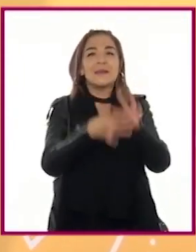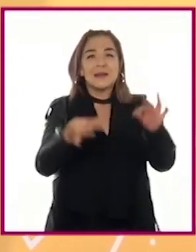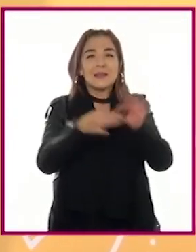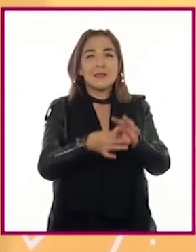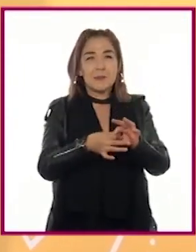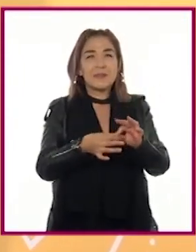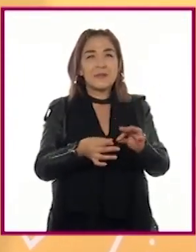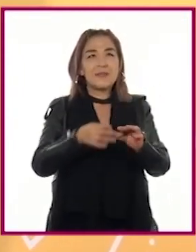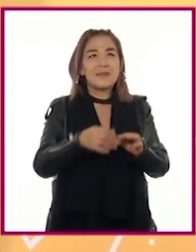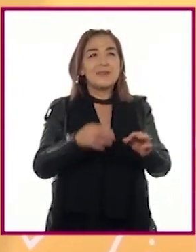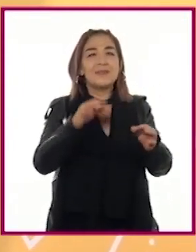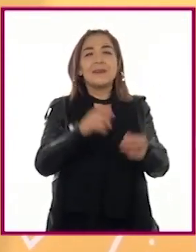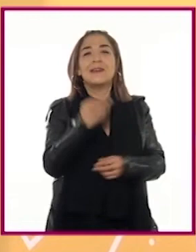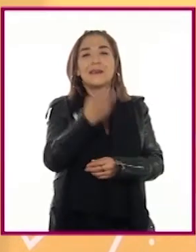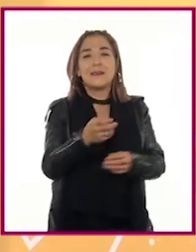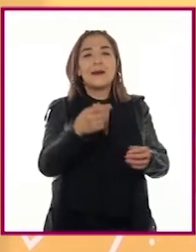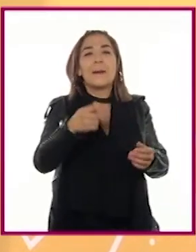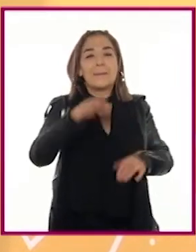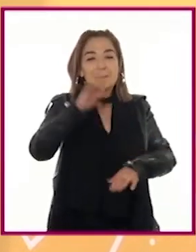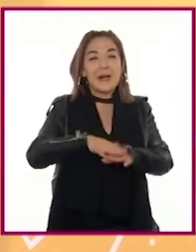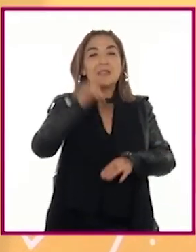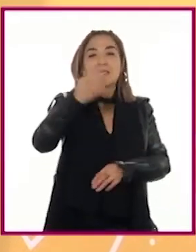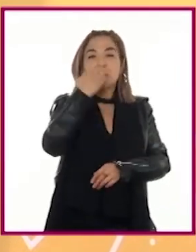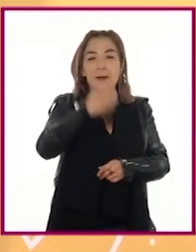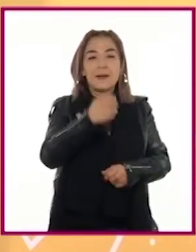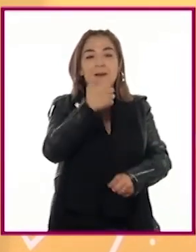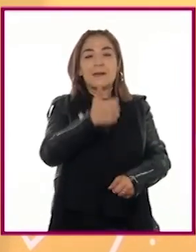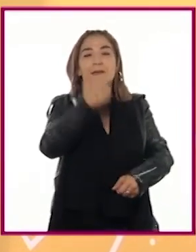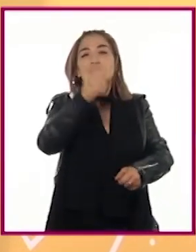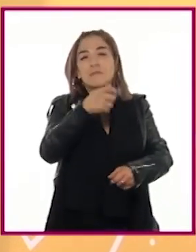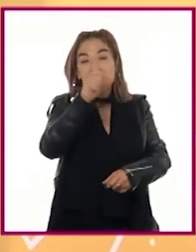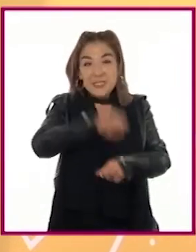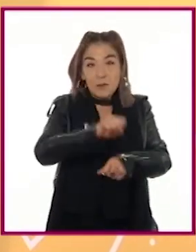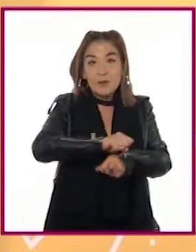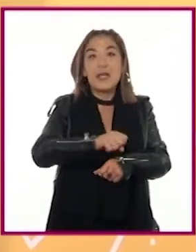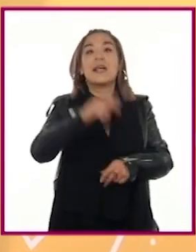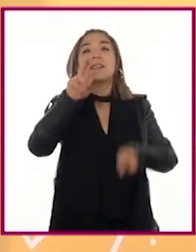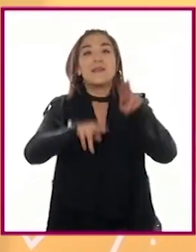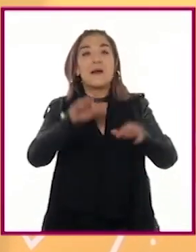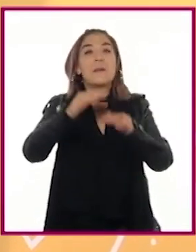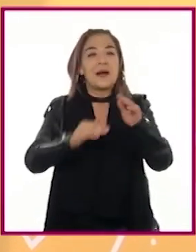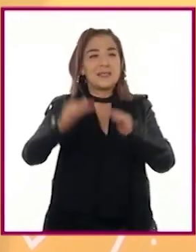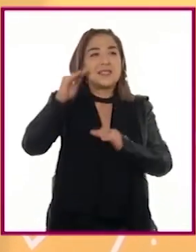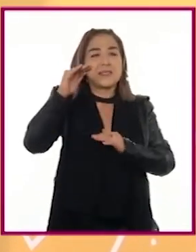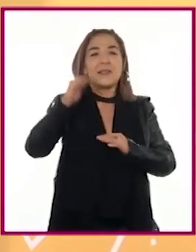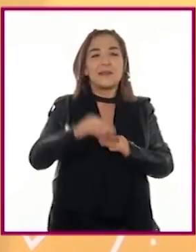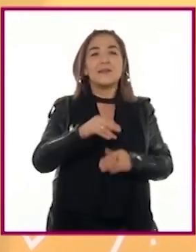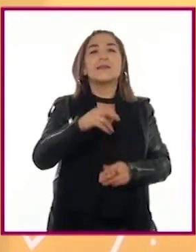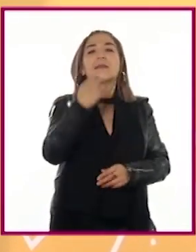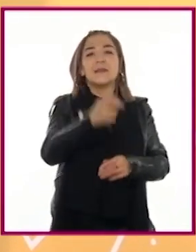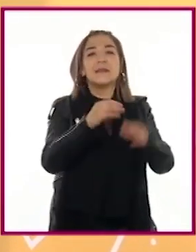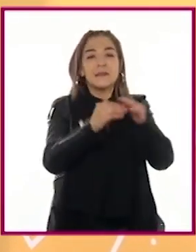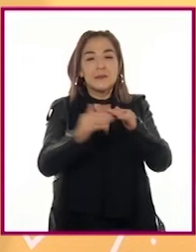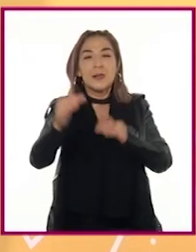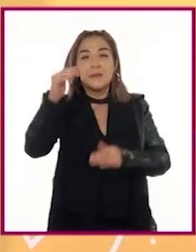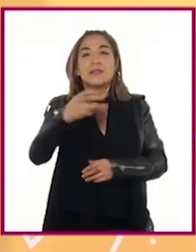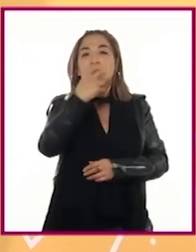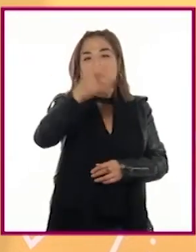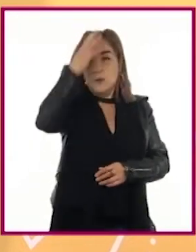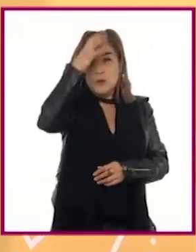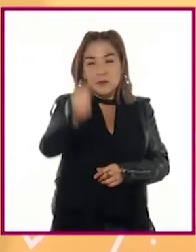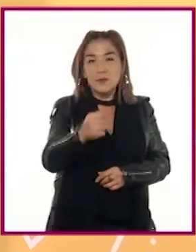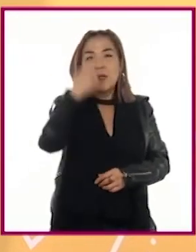situaciones a medida que se accede a grados escolares superiores y que, de igual modo, forman parte de la estructura de conceptos